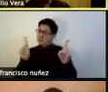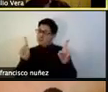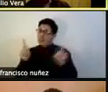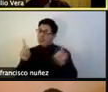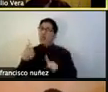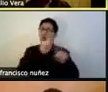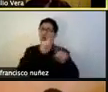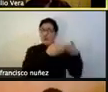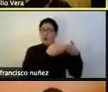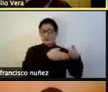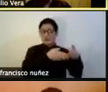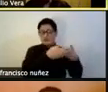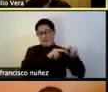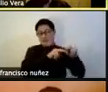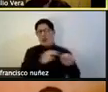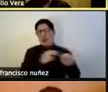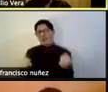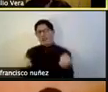aquí tienen la sala